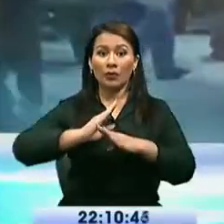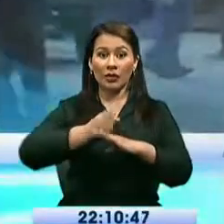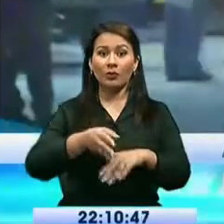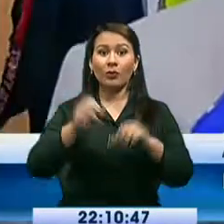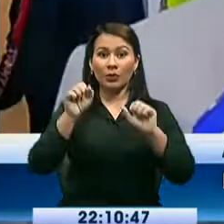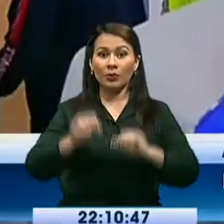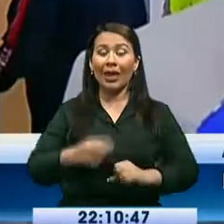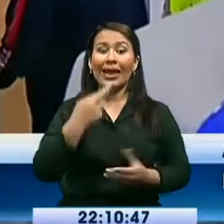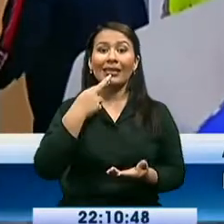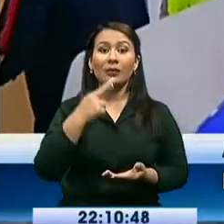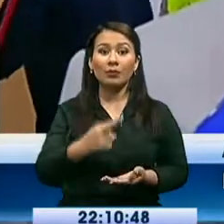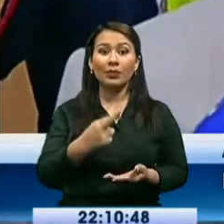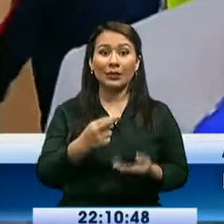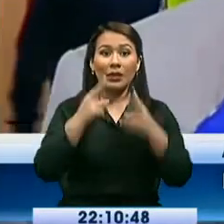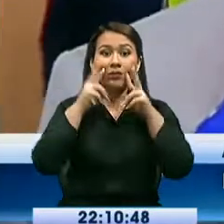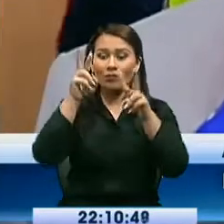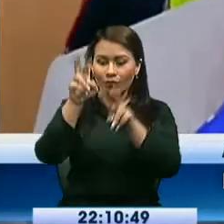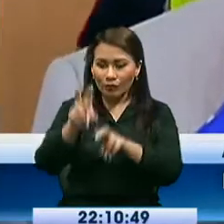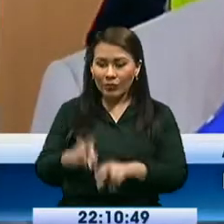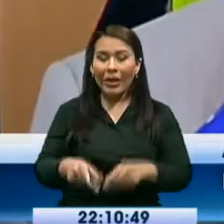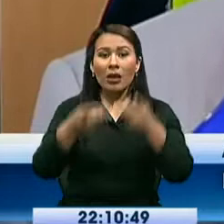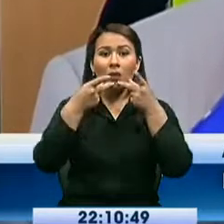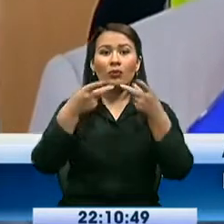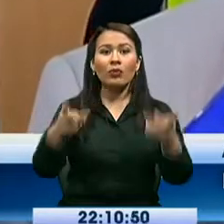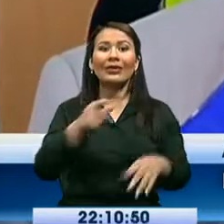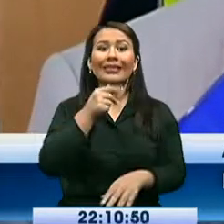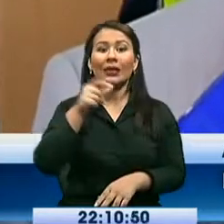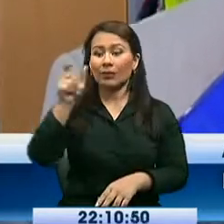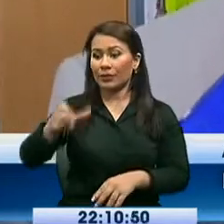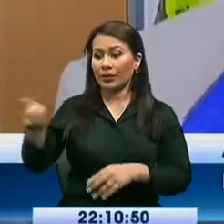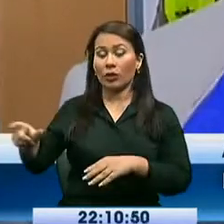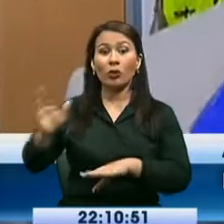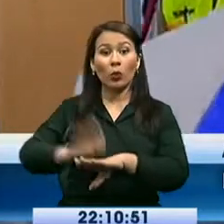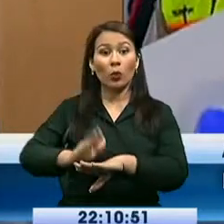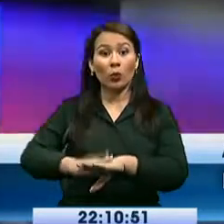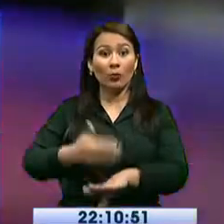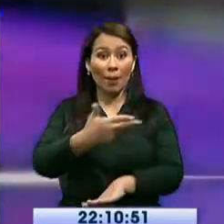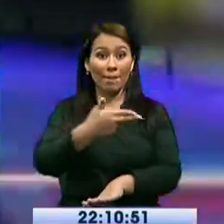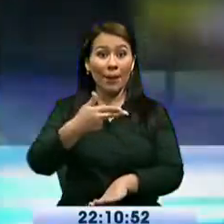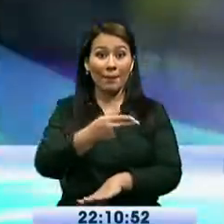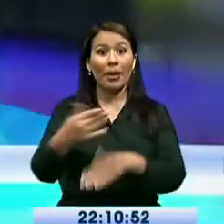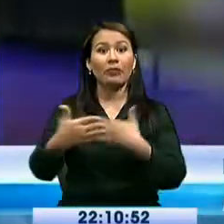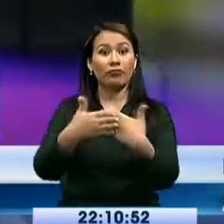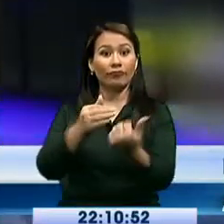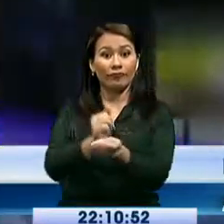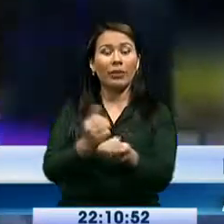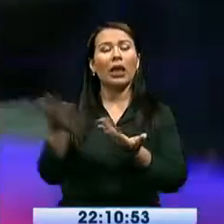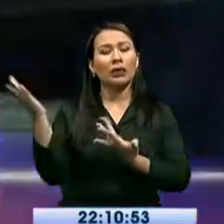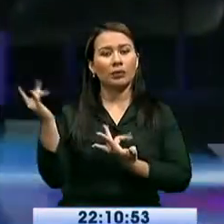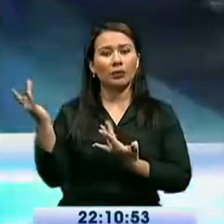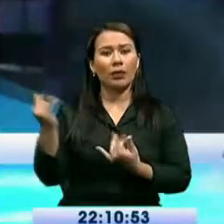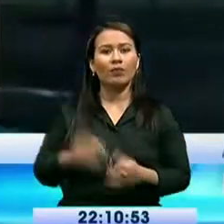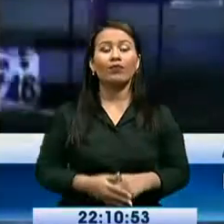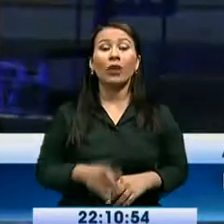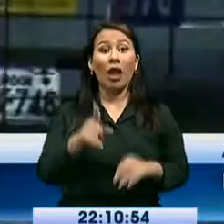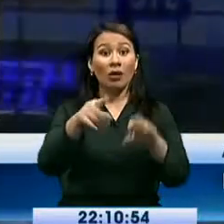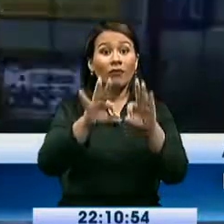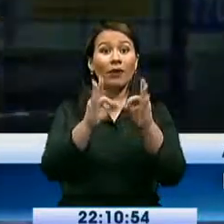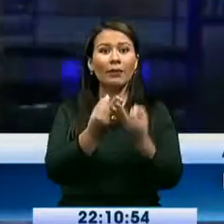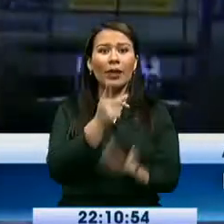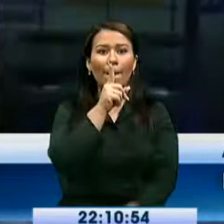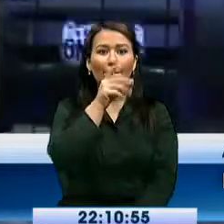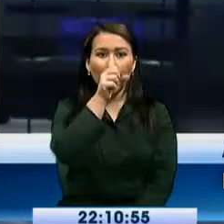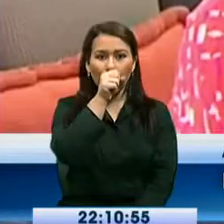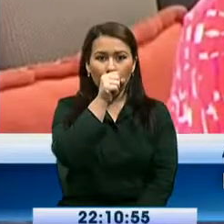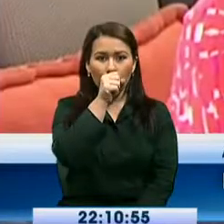los resultados que requiere la ciudadanía, que es la detención de los causantes de este hecho delictivo. Familiares del fallecido habrían optado por mantener silencio